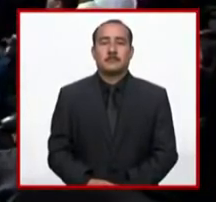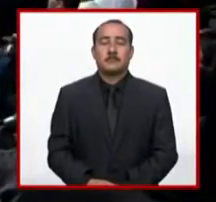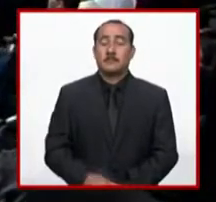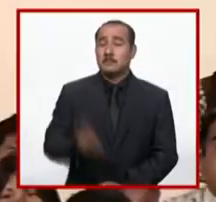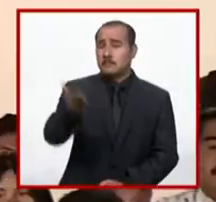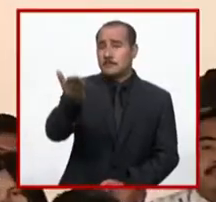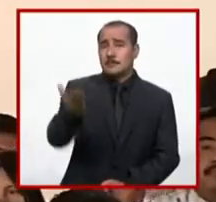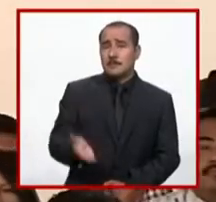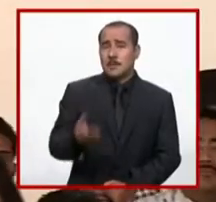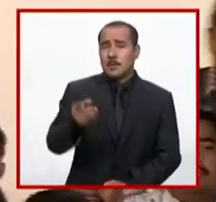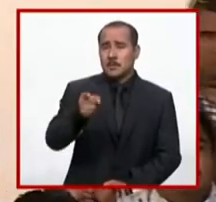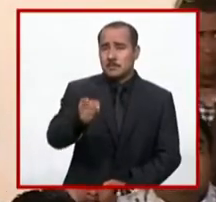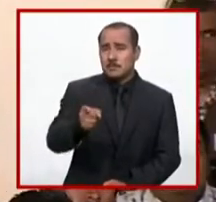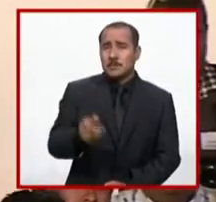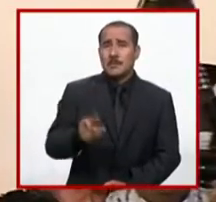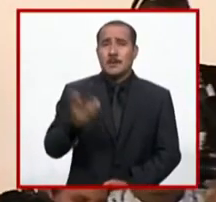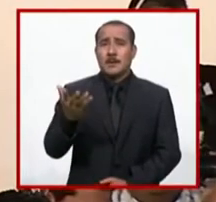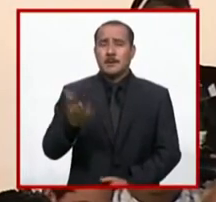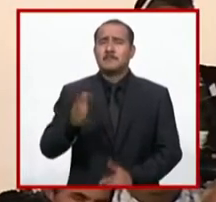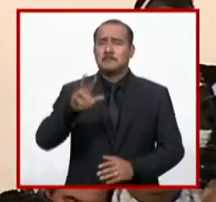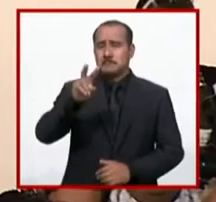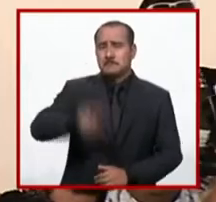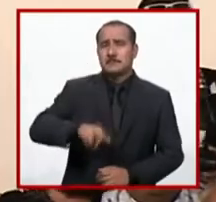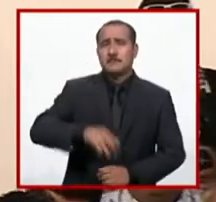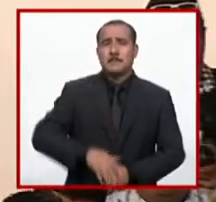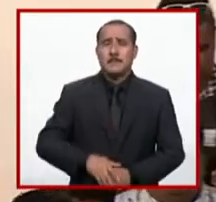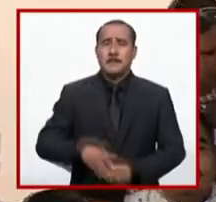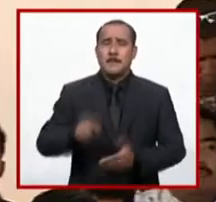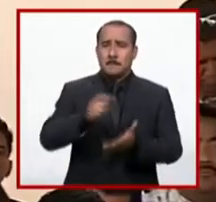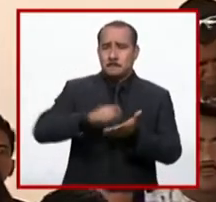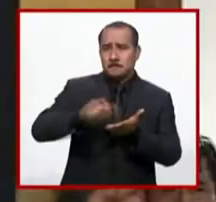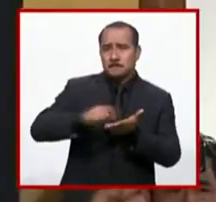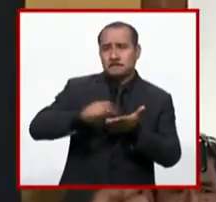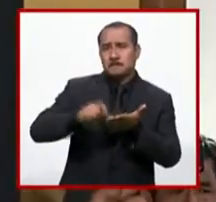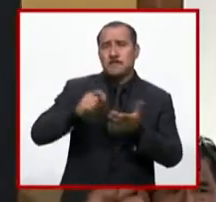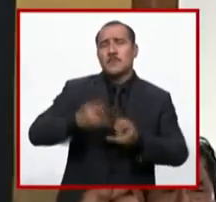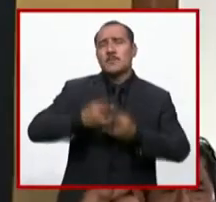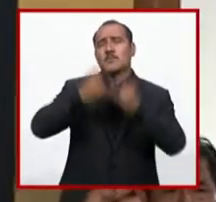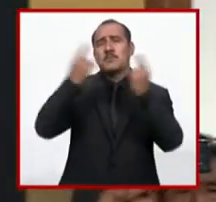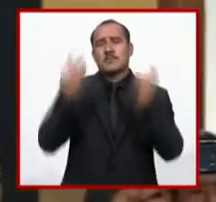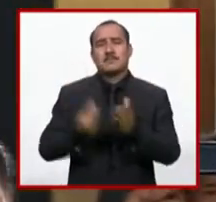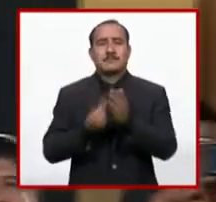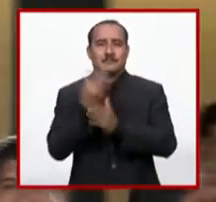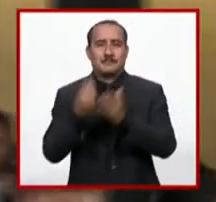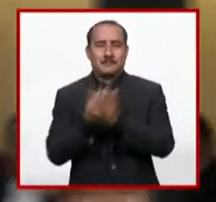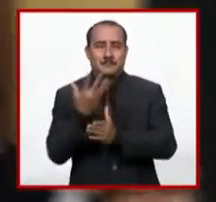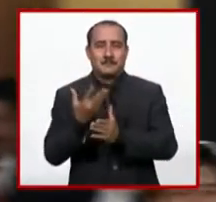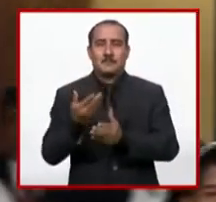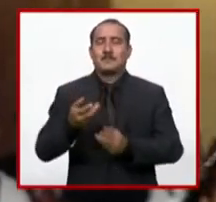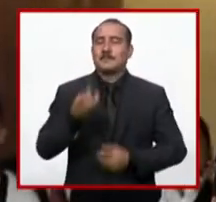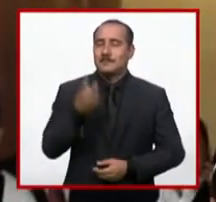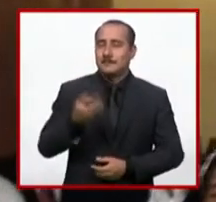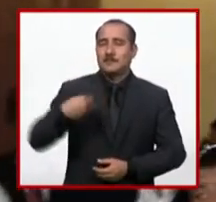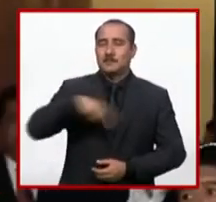Usted ya es historia, pero es más bonito escribir nuevas páginas de la historia y por eso estamos aquí.